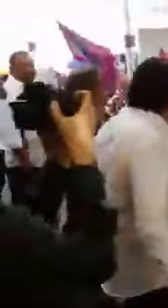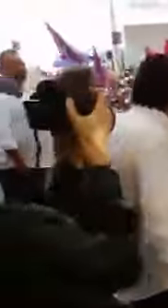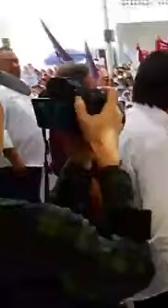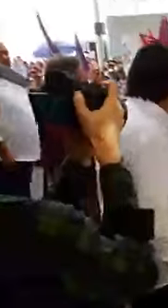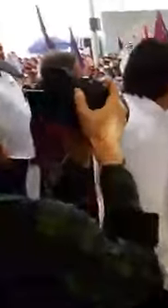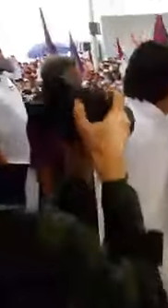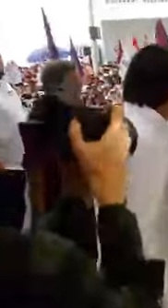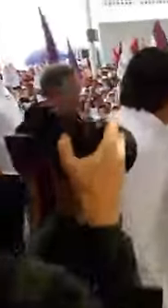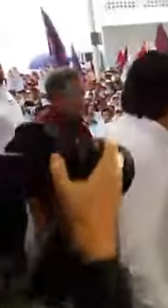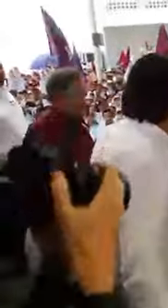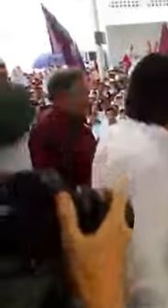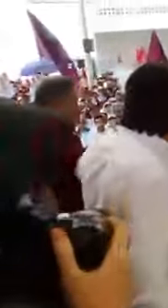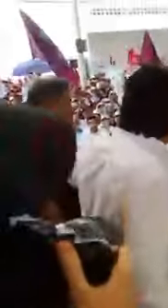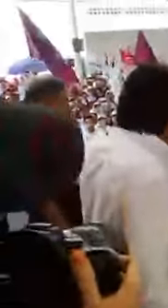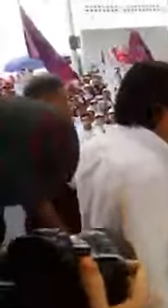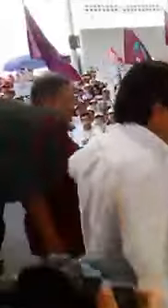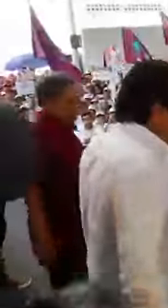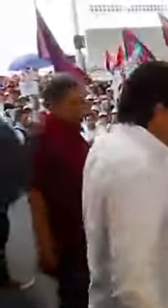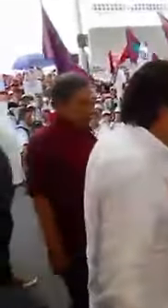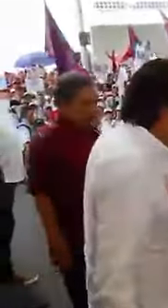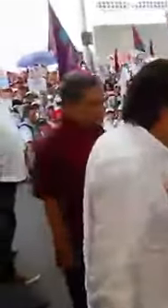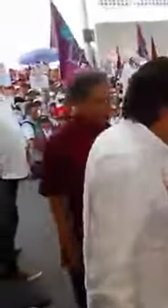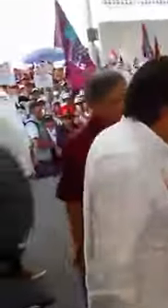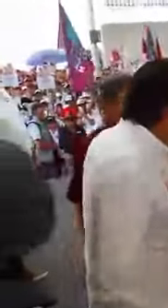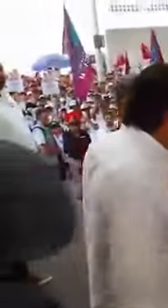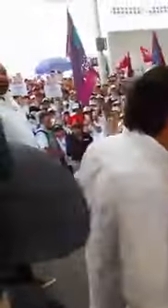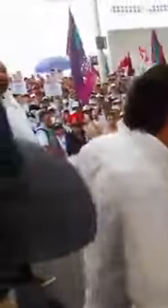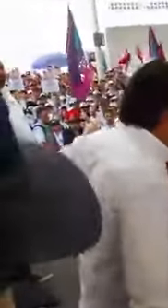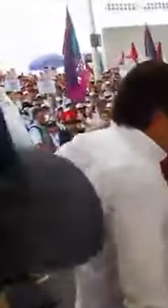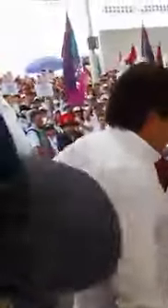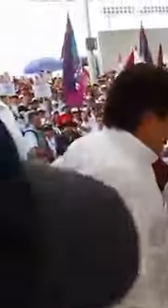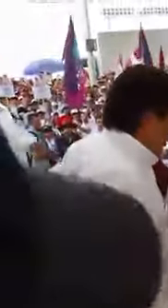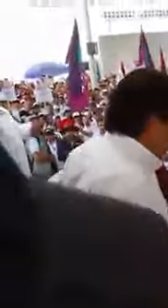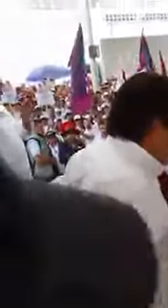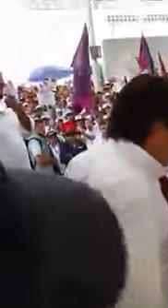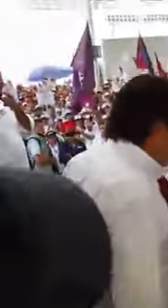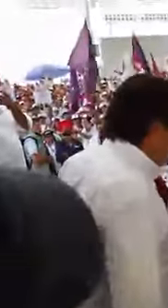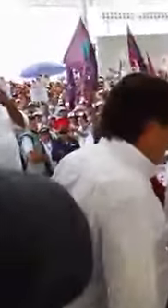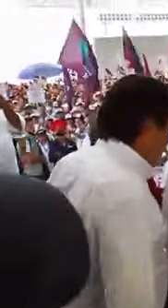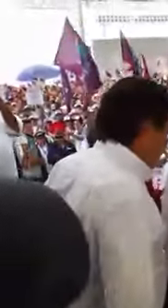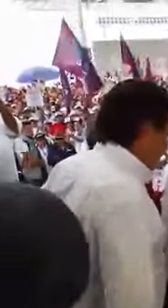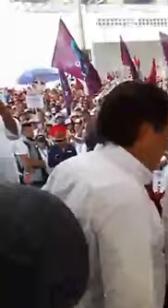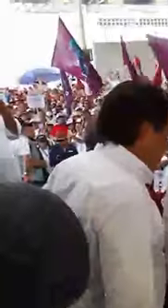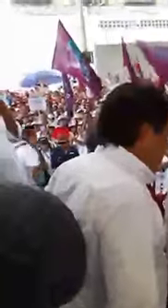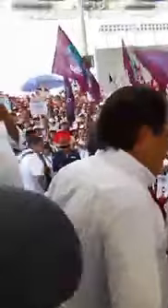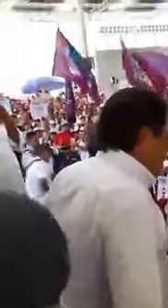presidente del Comité Ejecutivo Estatal del Partido Verde en el Estado de México.